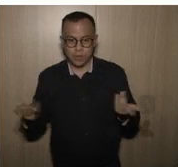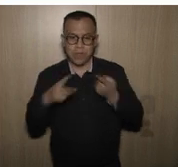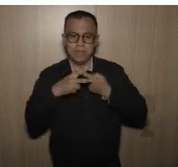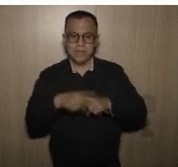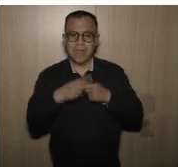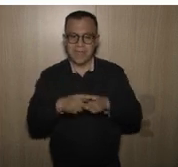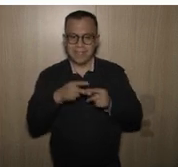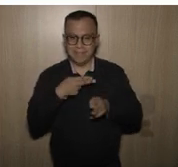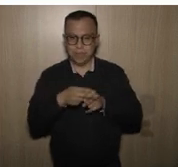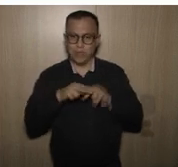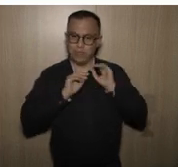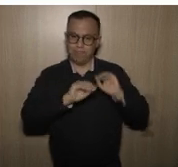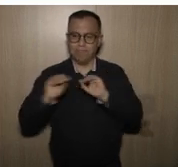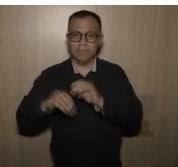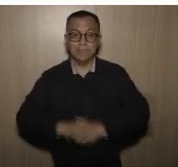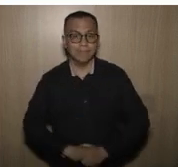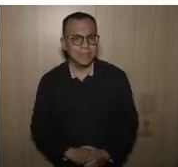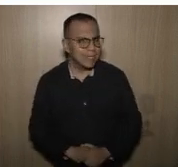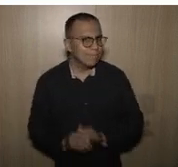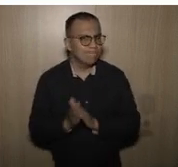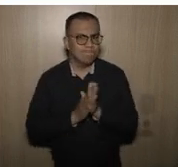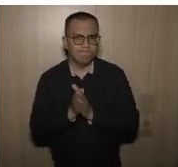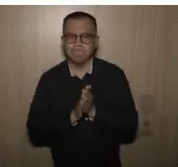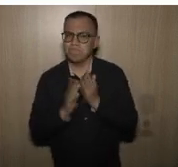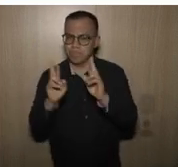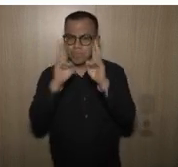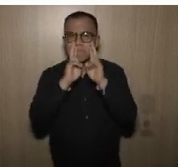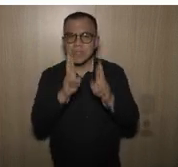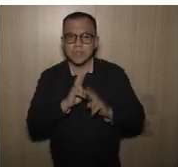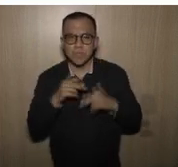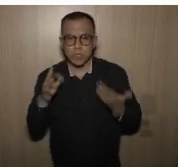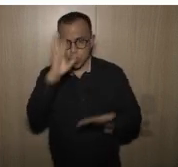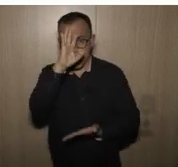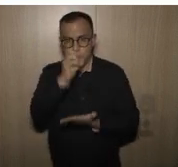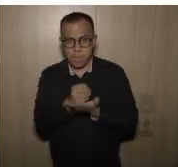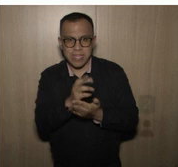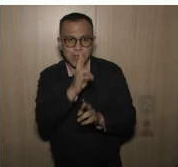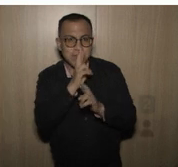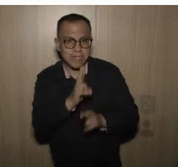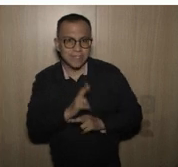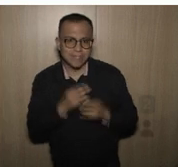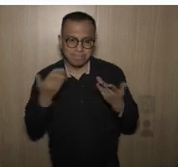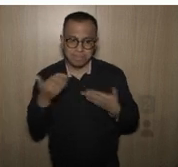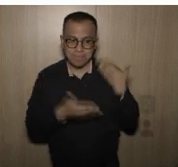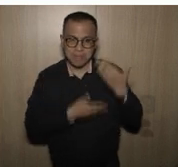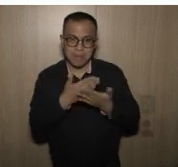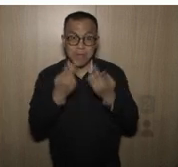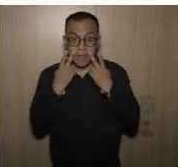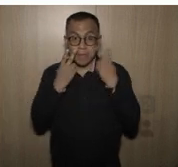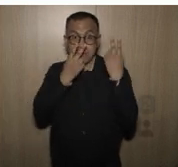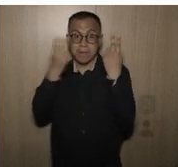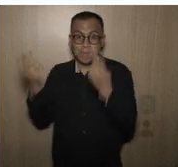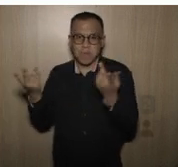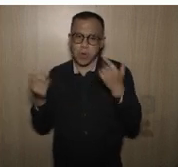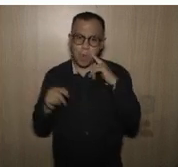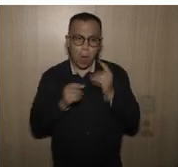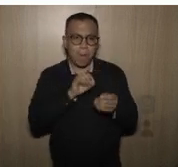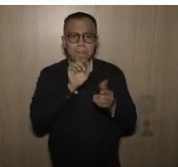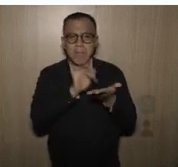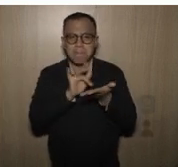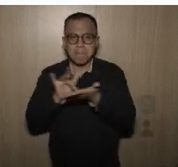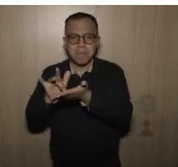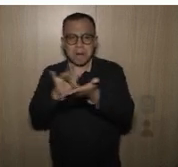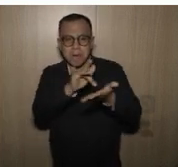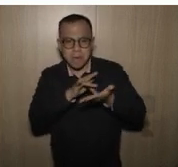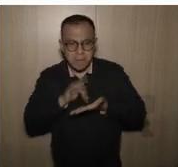los próximos días. Estamos atentos a sus opiniones y sus respuestas que irán ustedes poniendo en los